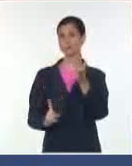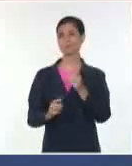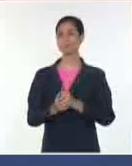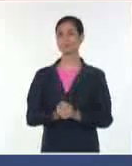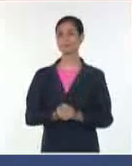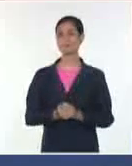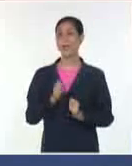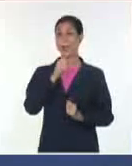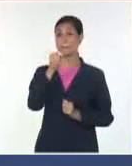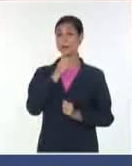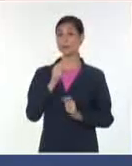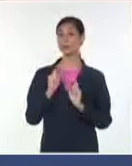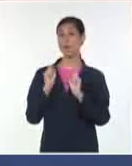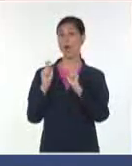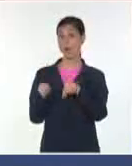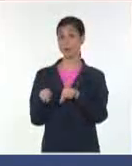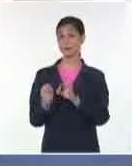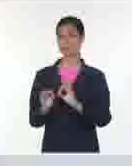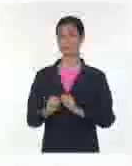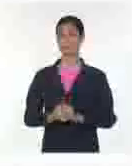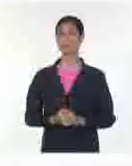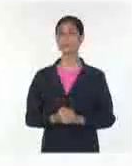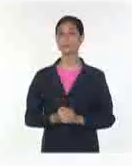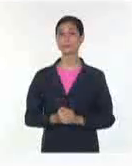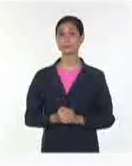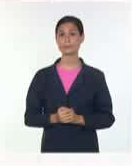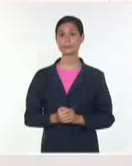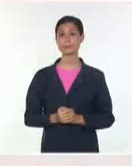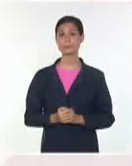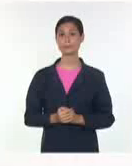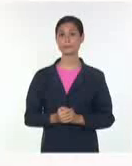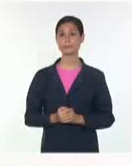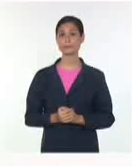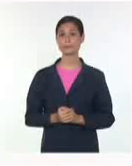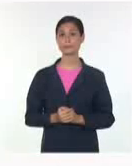Castillo en la revista Buenos Días.